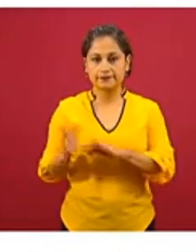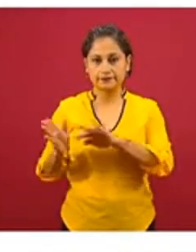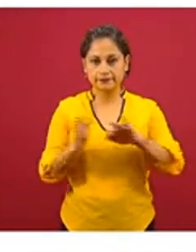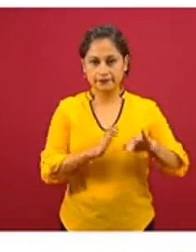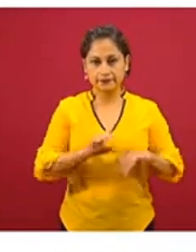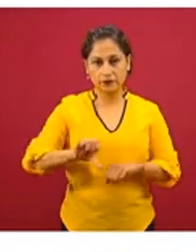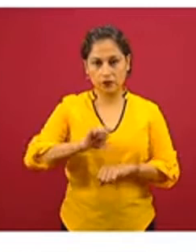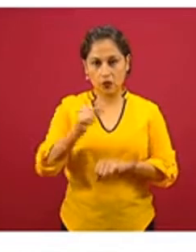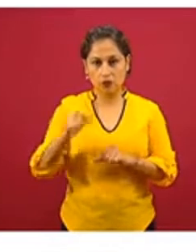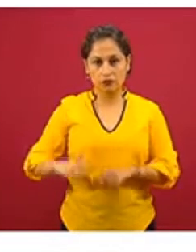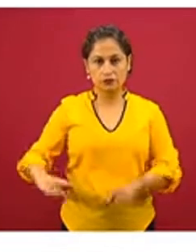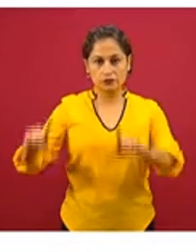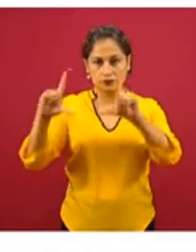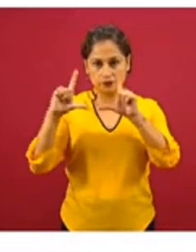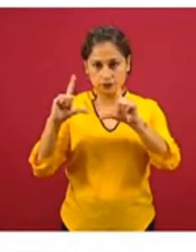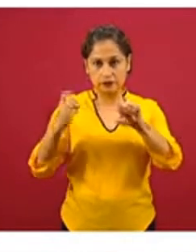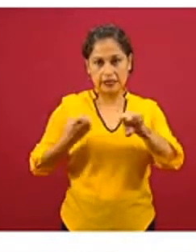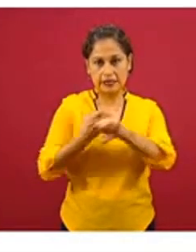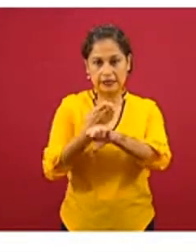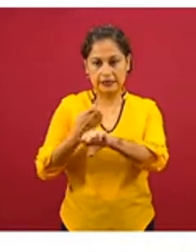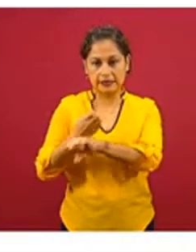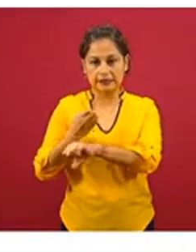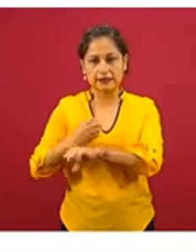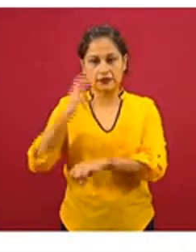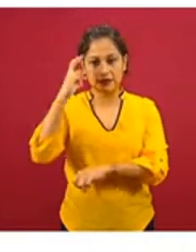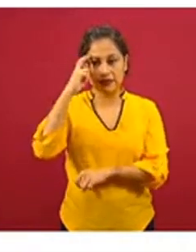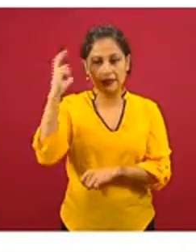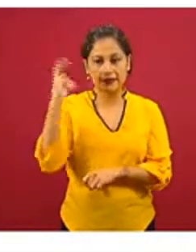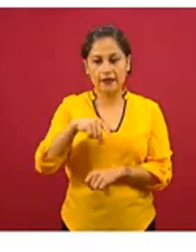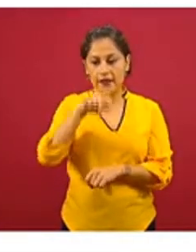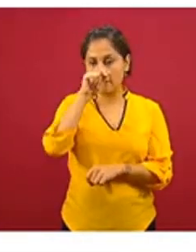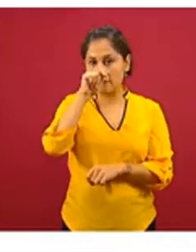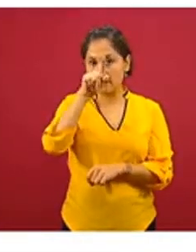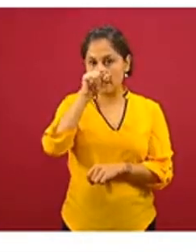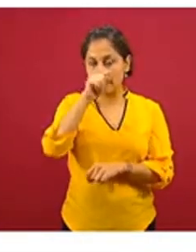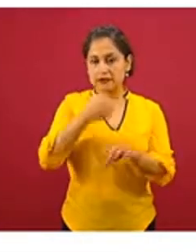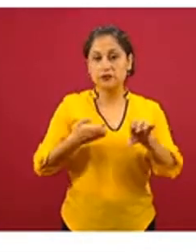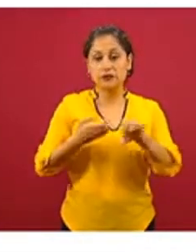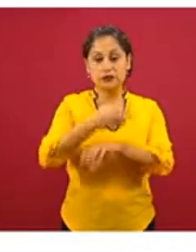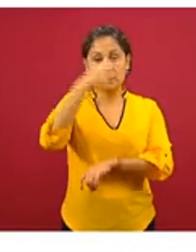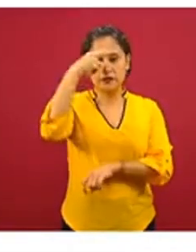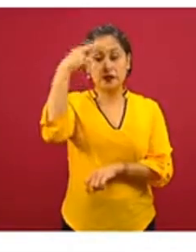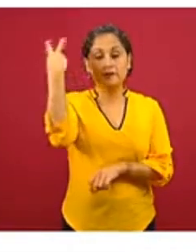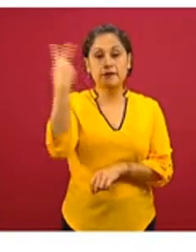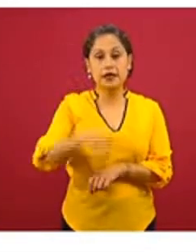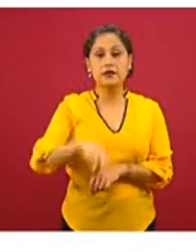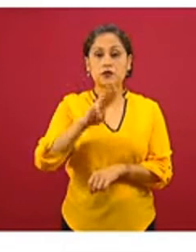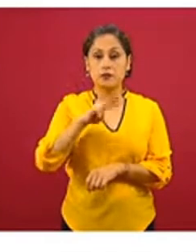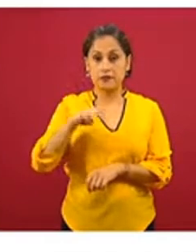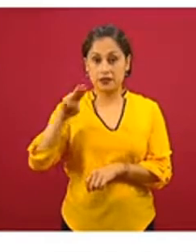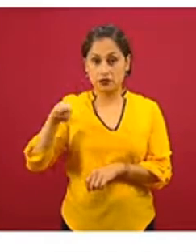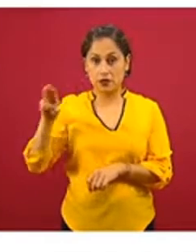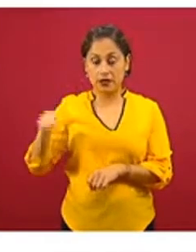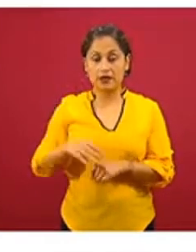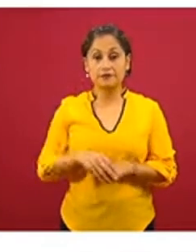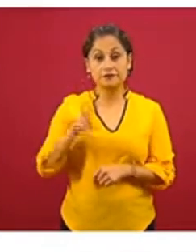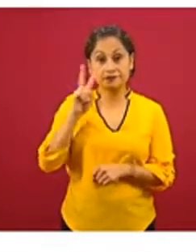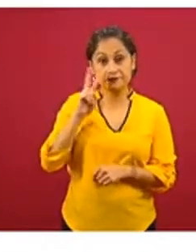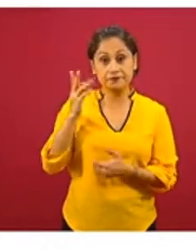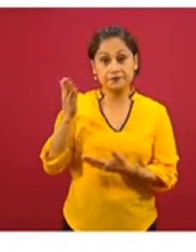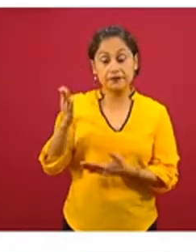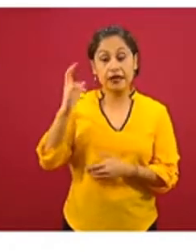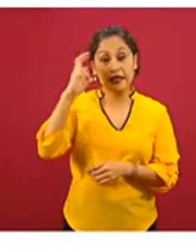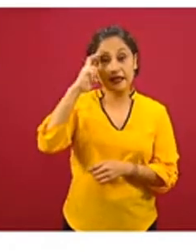por favor. Hidalgo, Jalisco, Estado de México y Michoacán. Vemos que el estado de